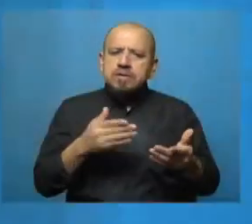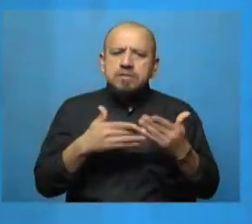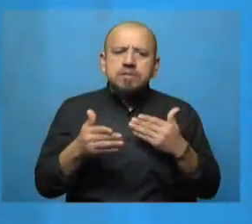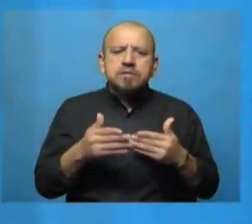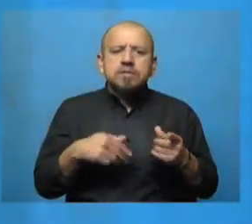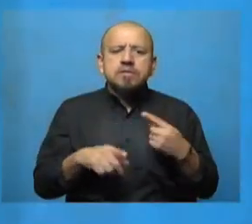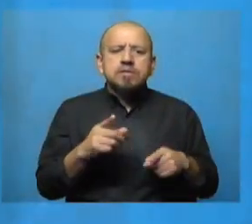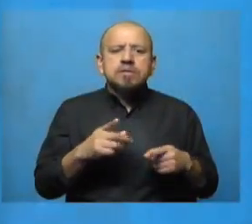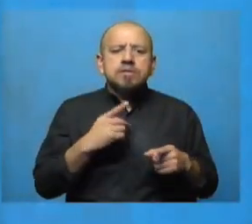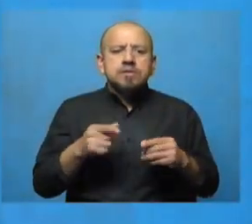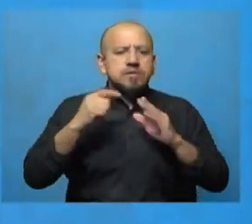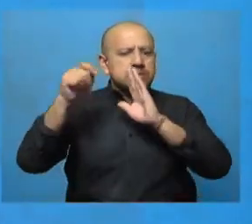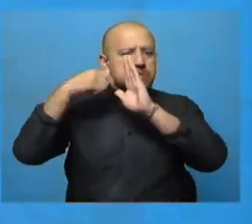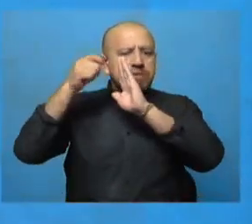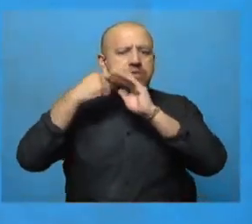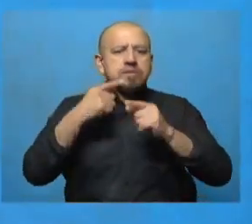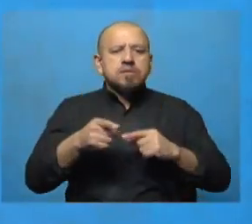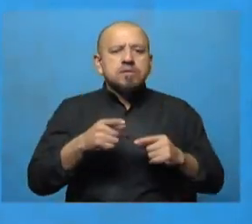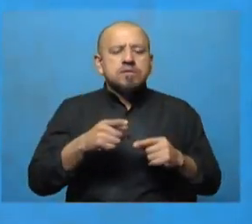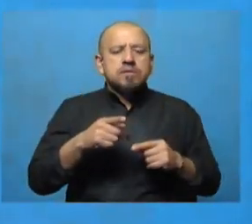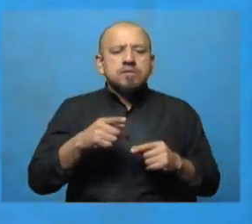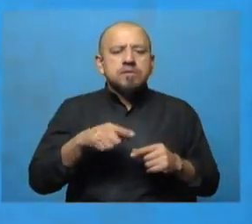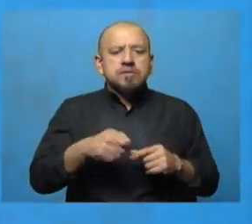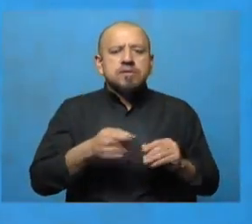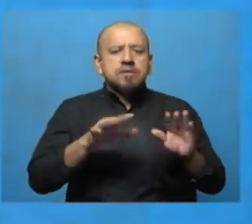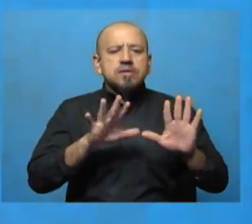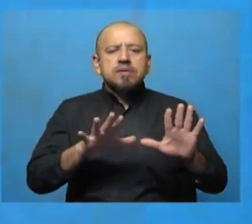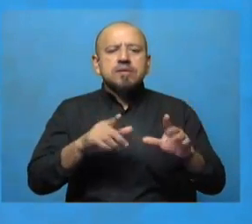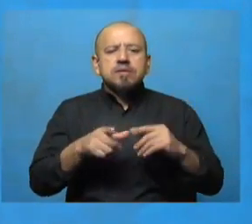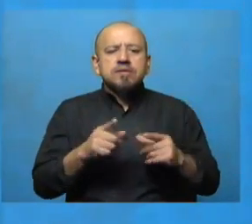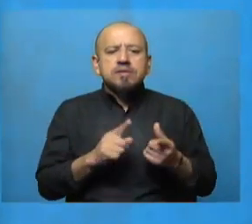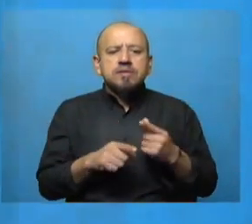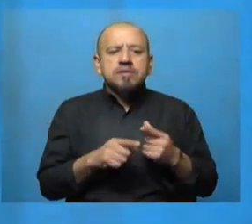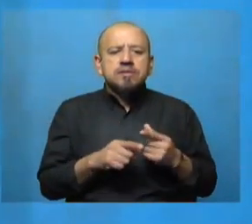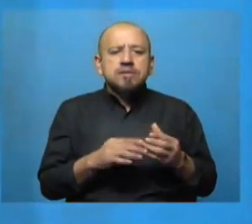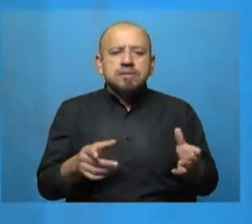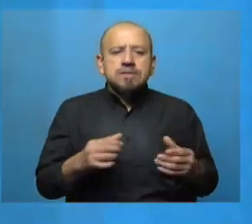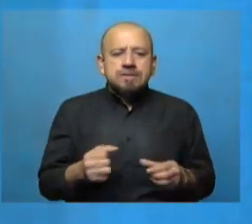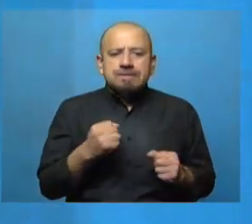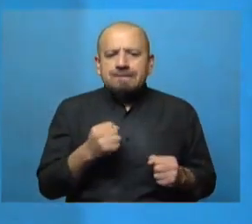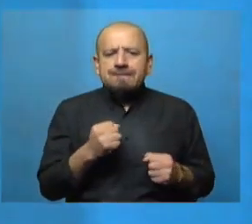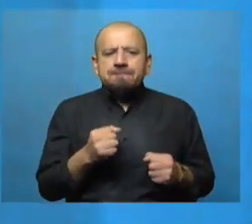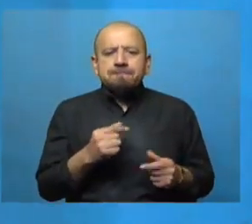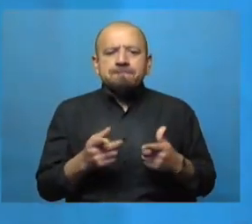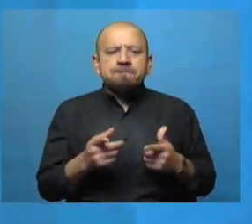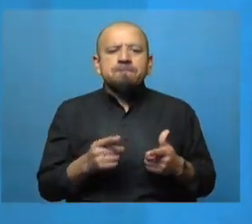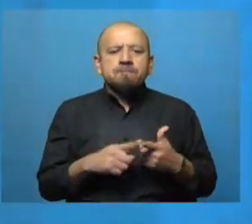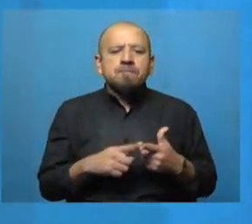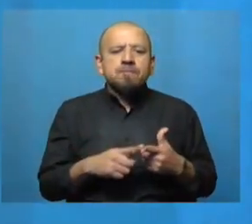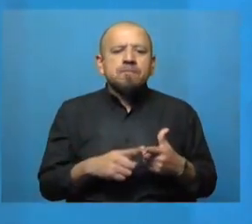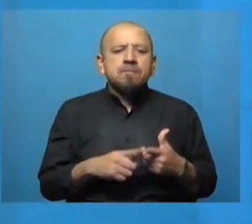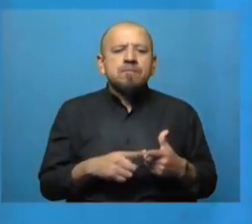aparte Mira unos vídeos que grabamos una vez en Canal 10 somos una dureza una cosa dura soy una cosa